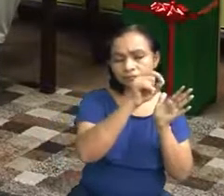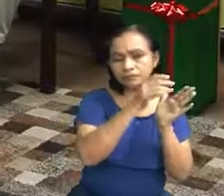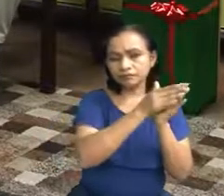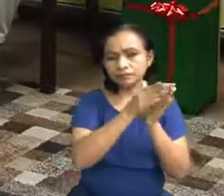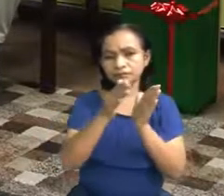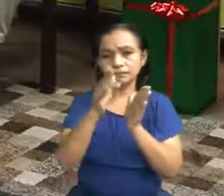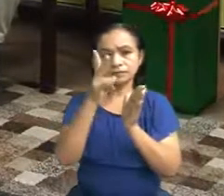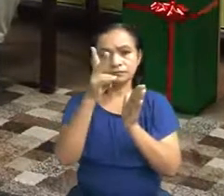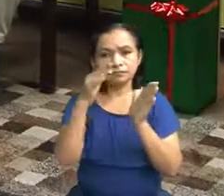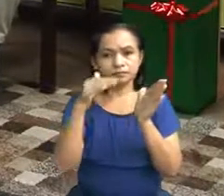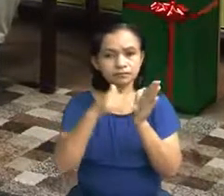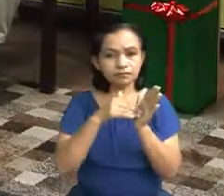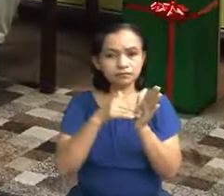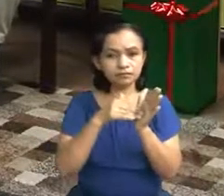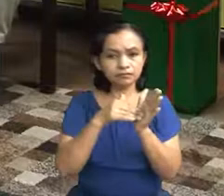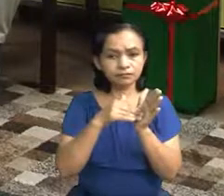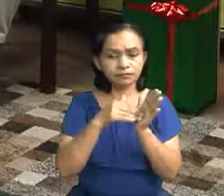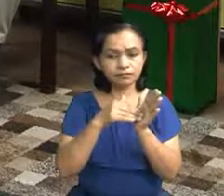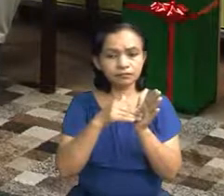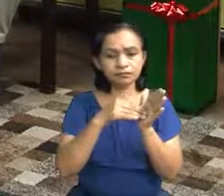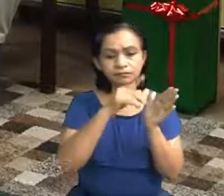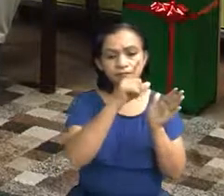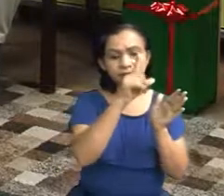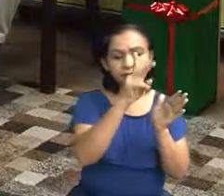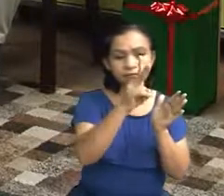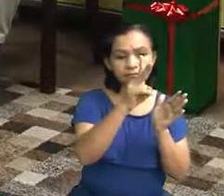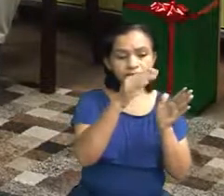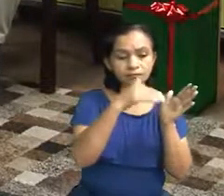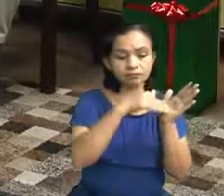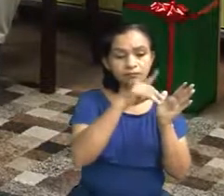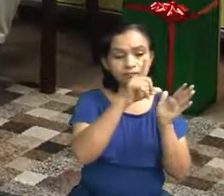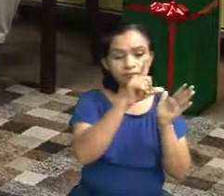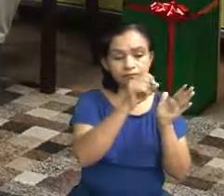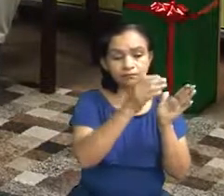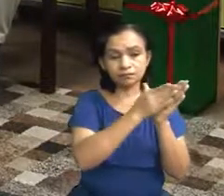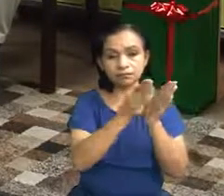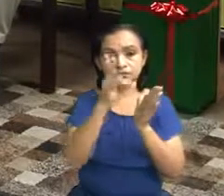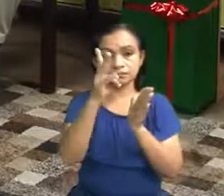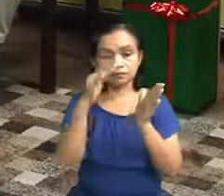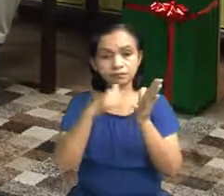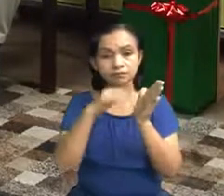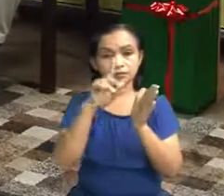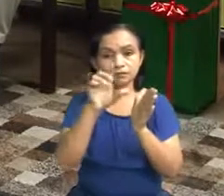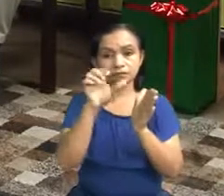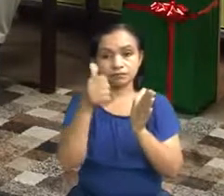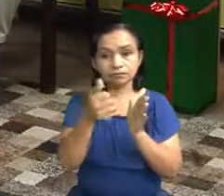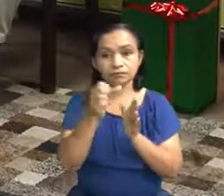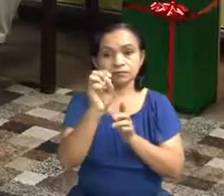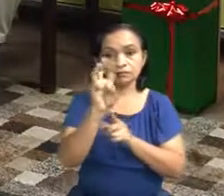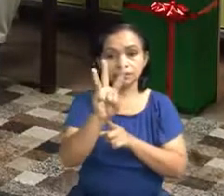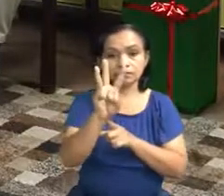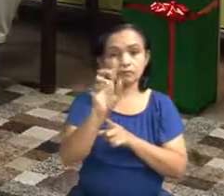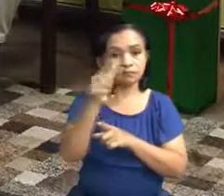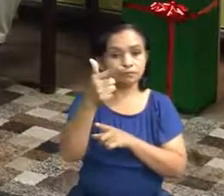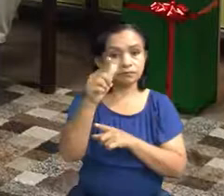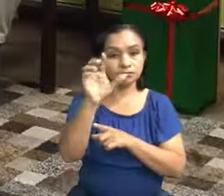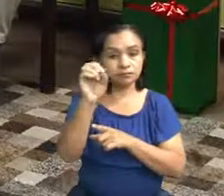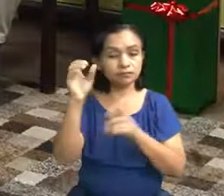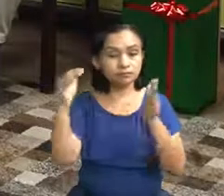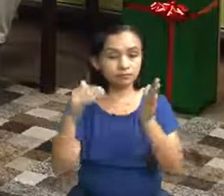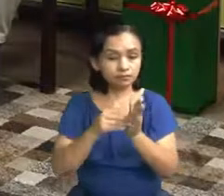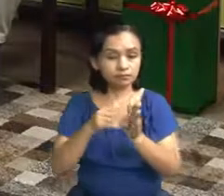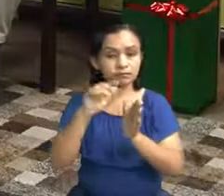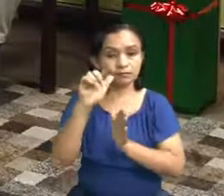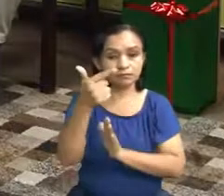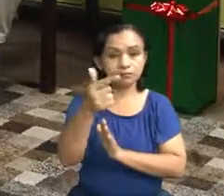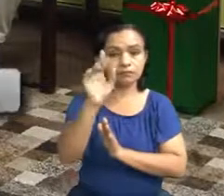el 2000, desde el 2010 al 2016, tuvimos una meseta que andaba entre 70.000 y 74.000 donaciones,